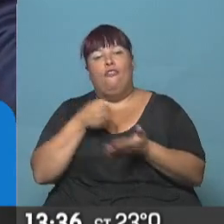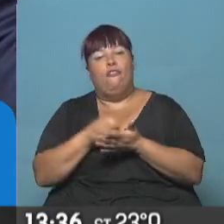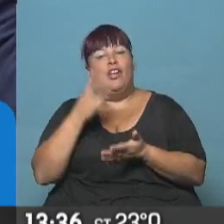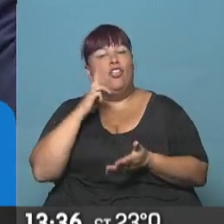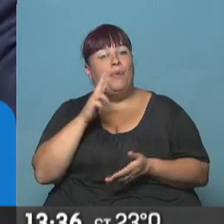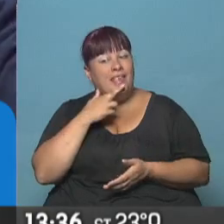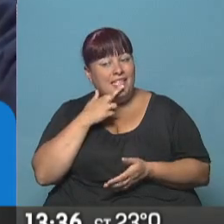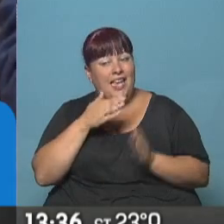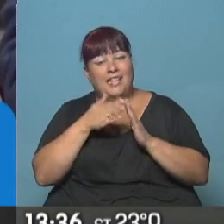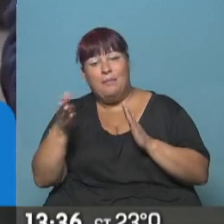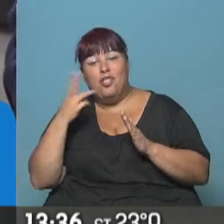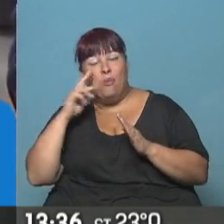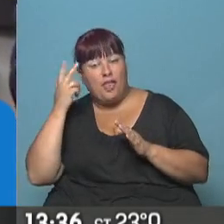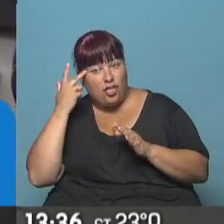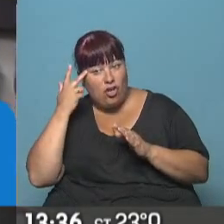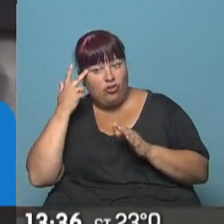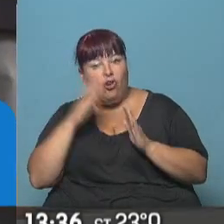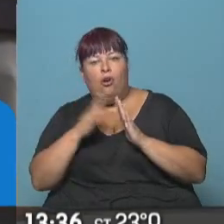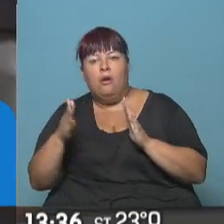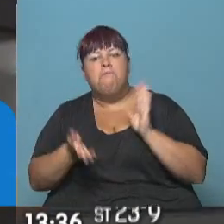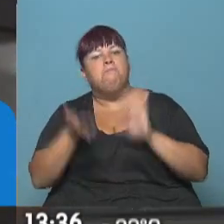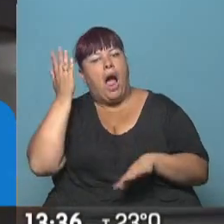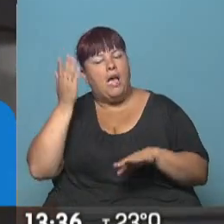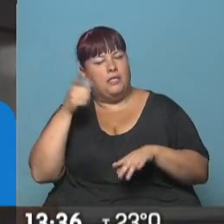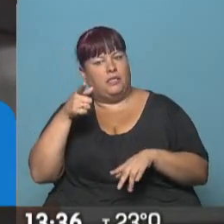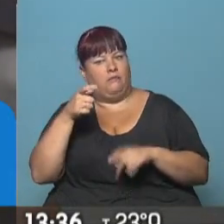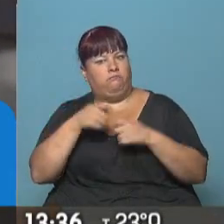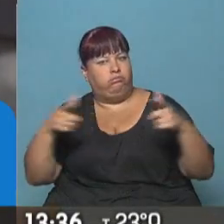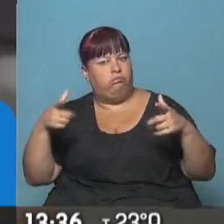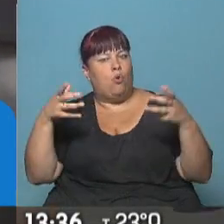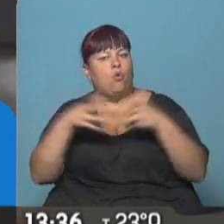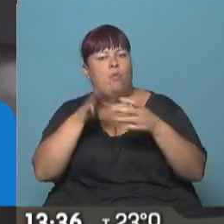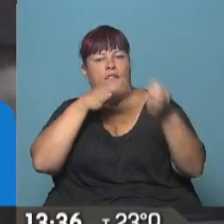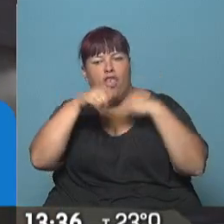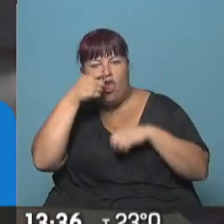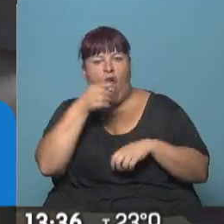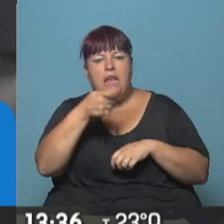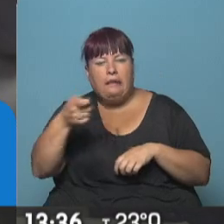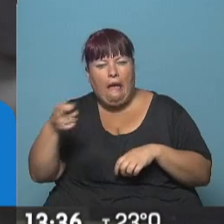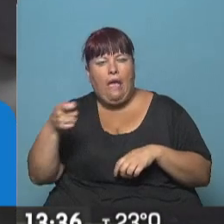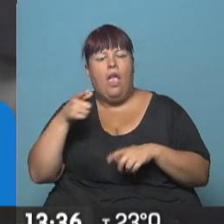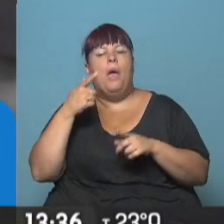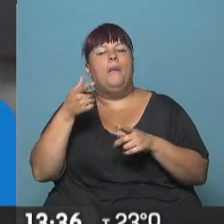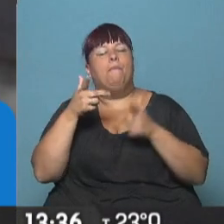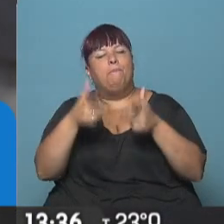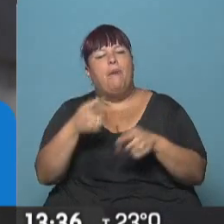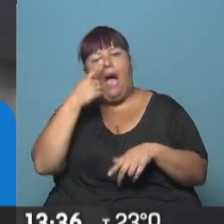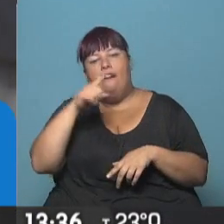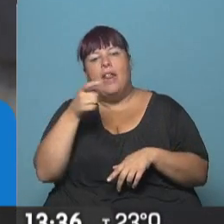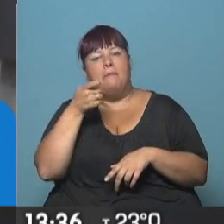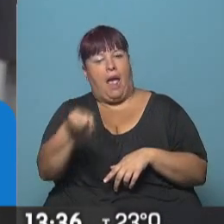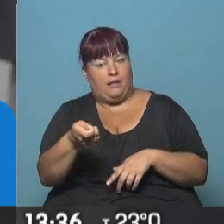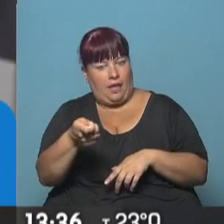2017 y comienzos de este 2018 se incrementó el accionar de bandas de narcos priman anales con delitos que terminan en